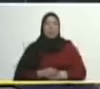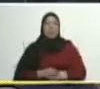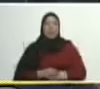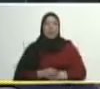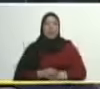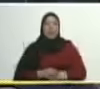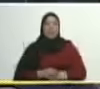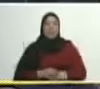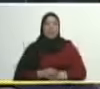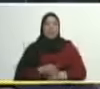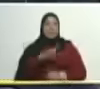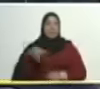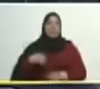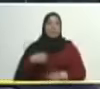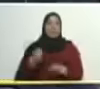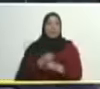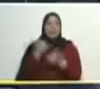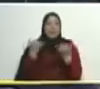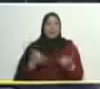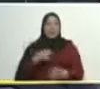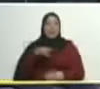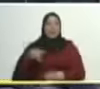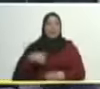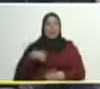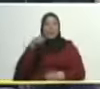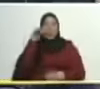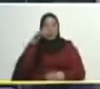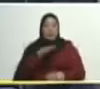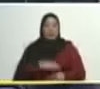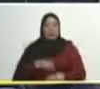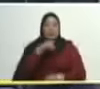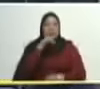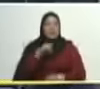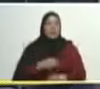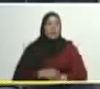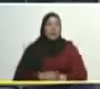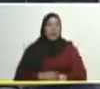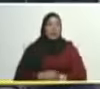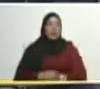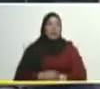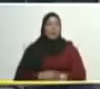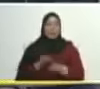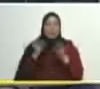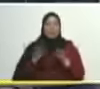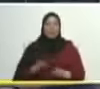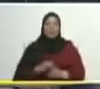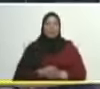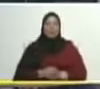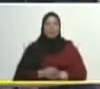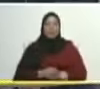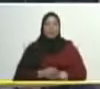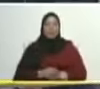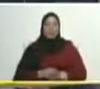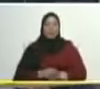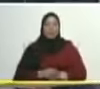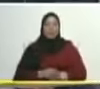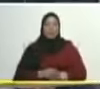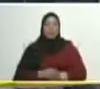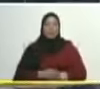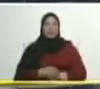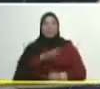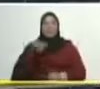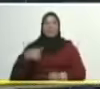de perseverar en la unión para vencer. Le deseo a usted y a su gobierno éxito en